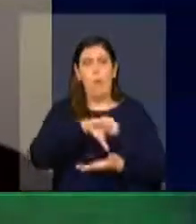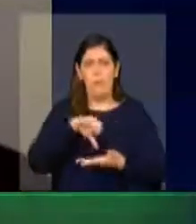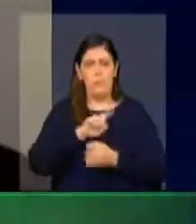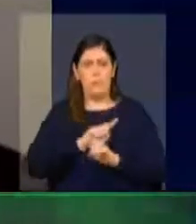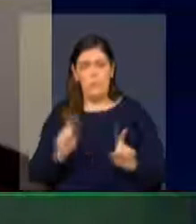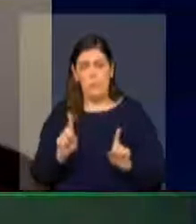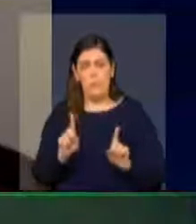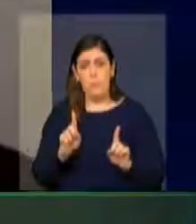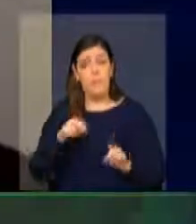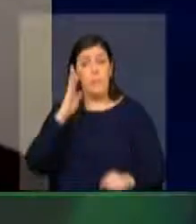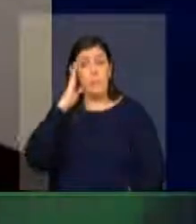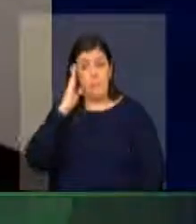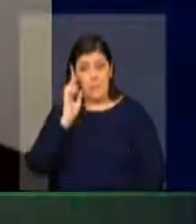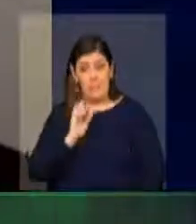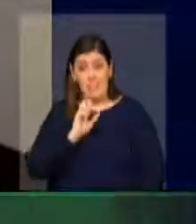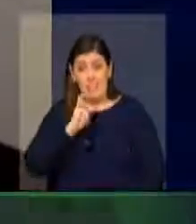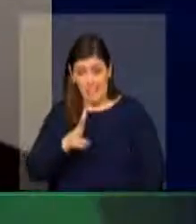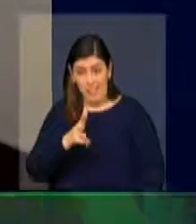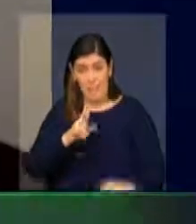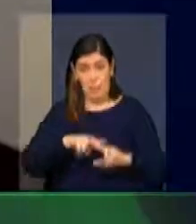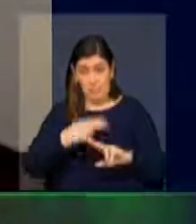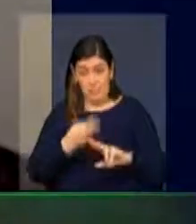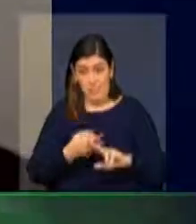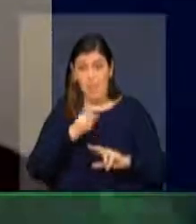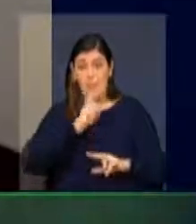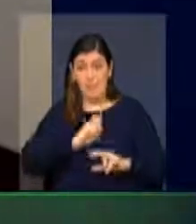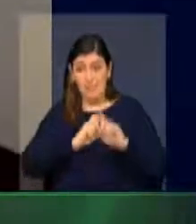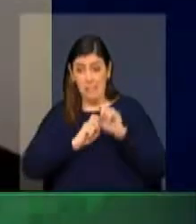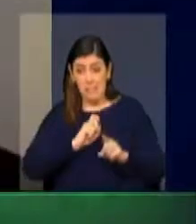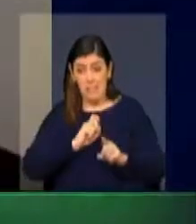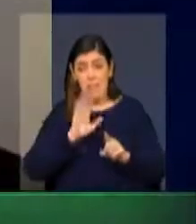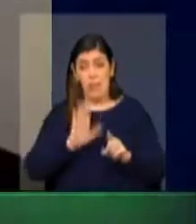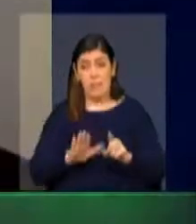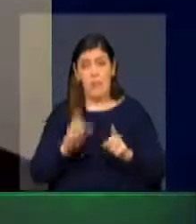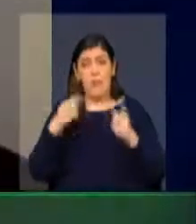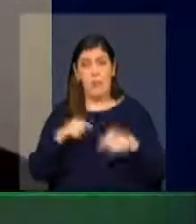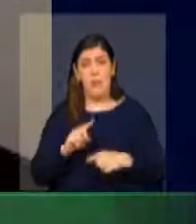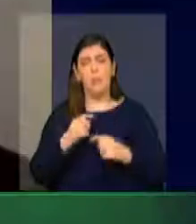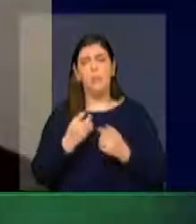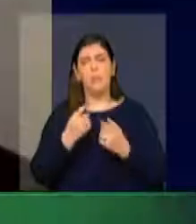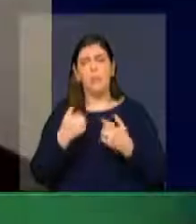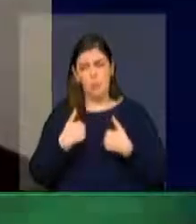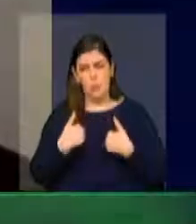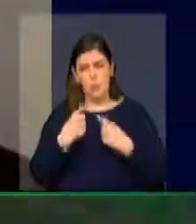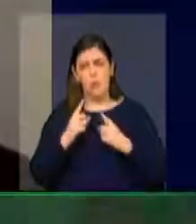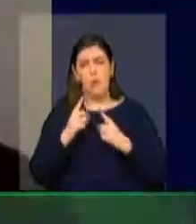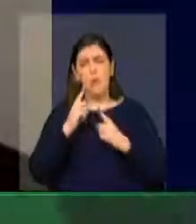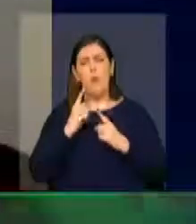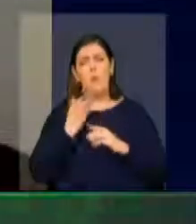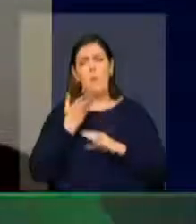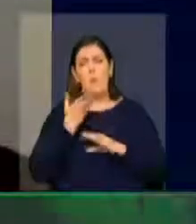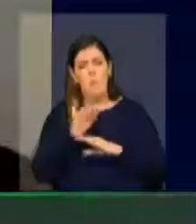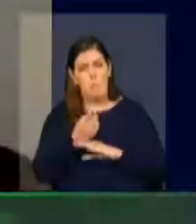territorio. Y sepa que si llega a decir otra infamia más de esa naturaleza, voy a actuar en corde y